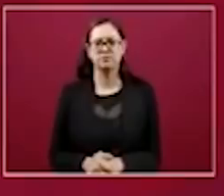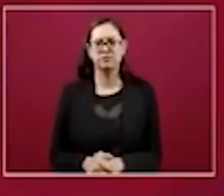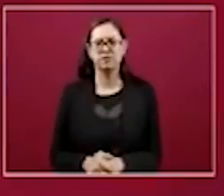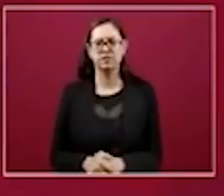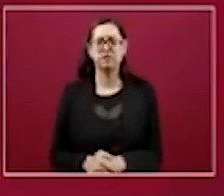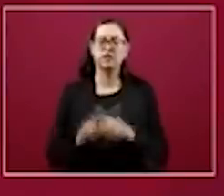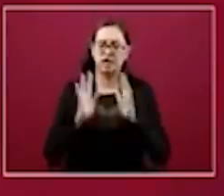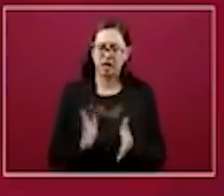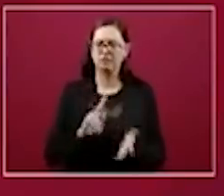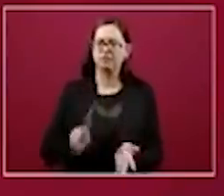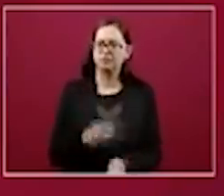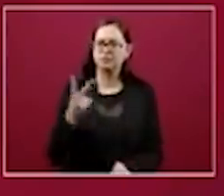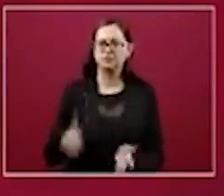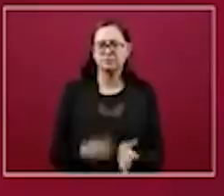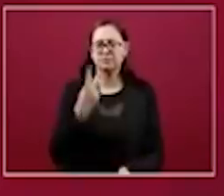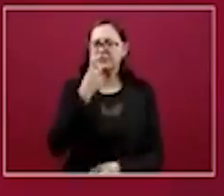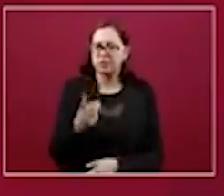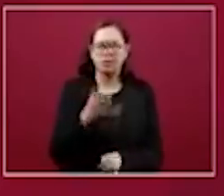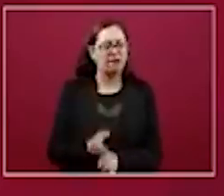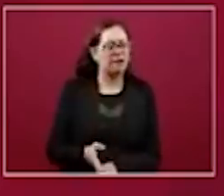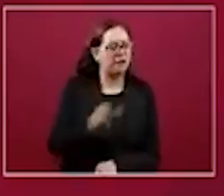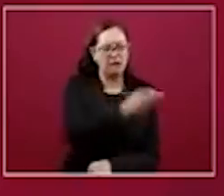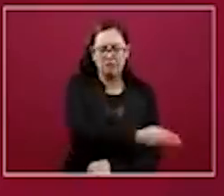insisto, no es lo mismo.